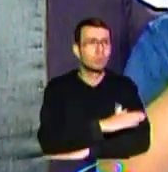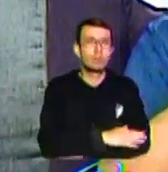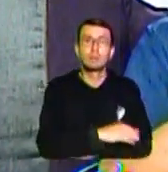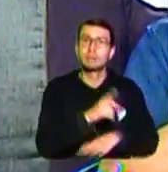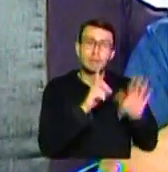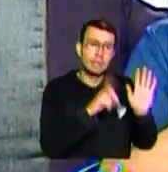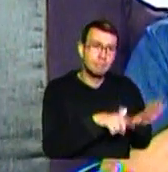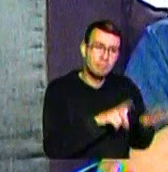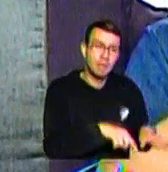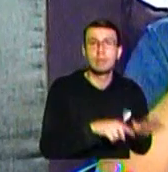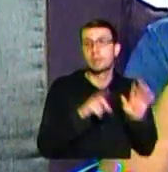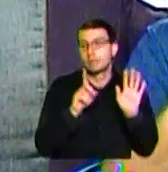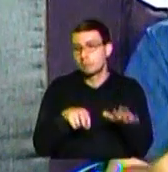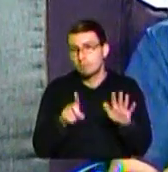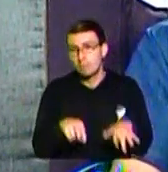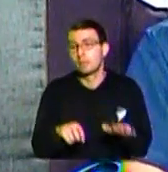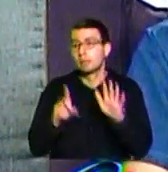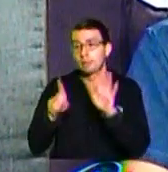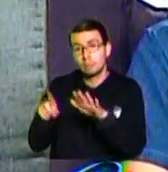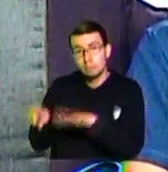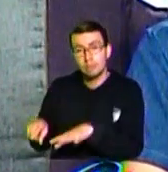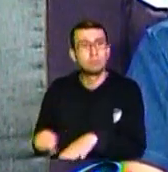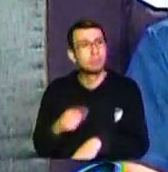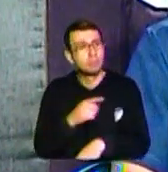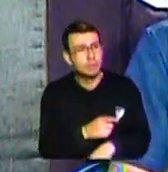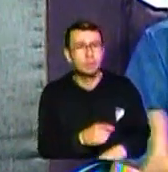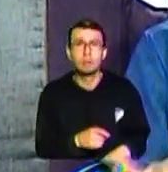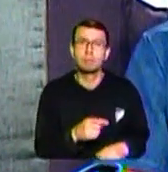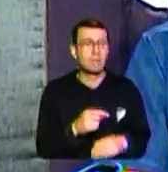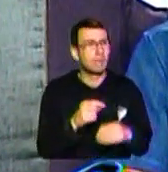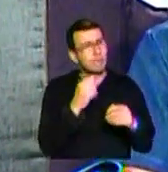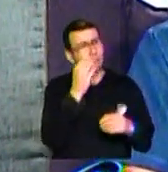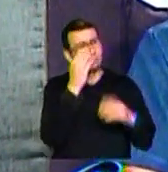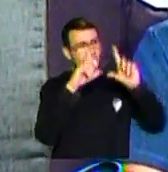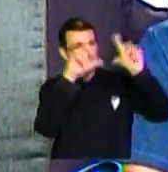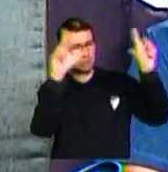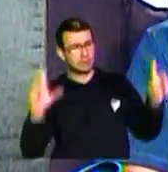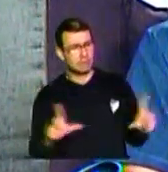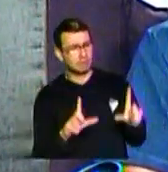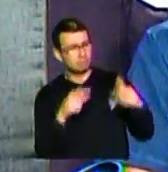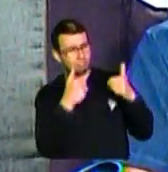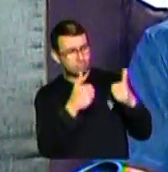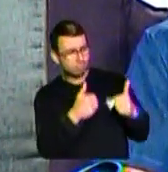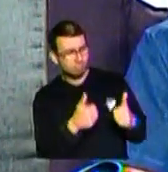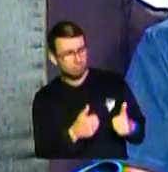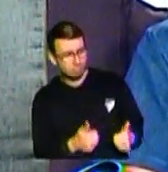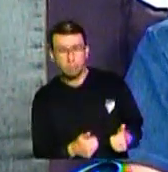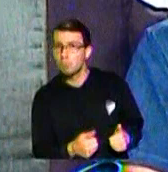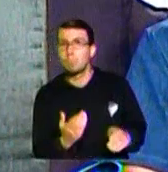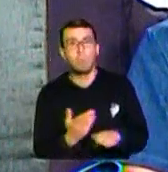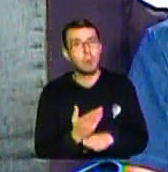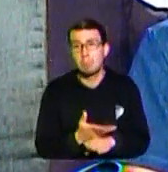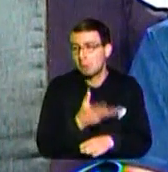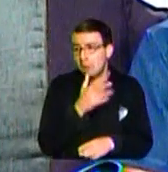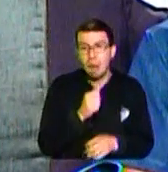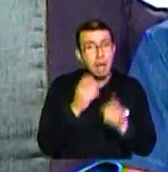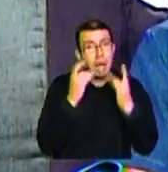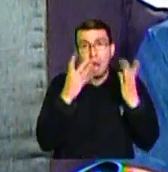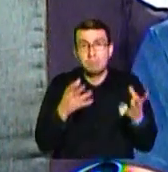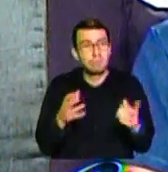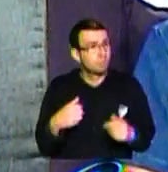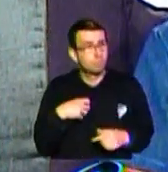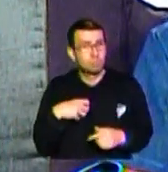6 meses, tenemos examen de seno, tenemos examen de endometrio, no tenemos por qué llevarnos sorpresa, no tiene por qué la paciente entonces tener